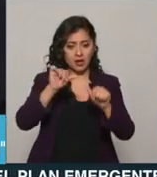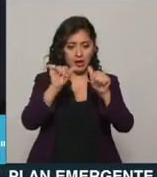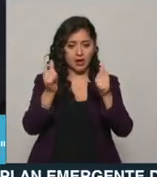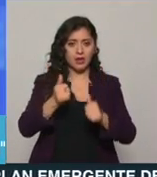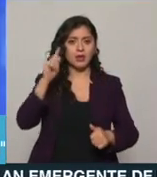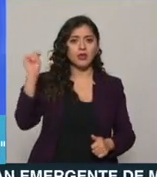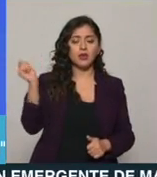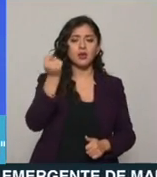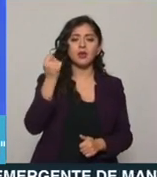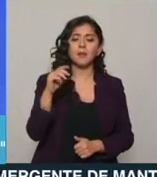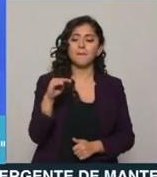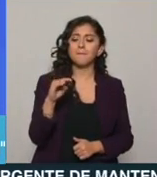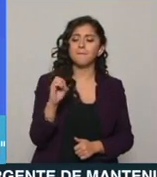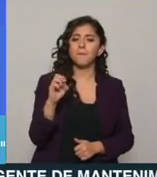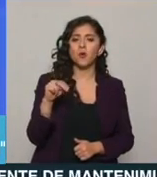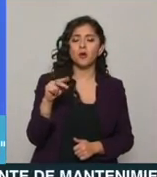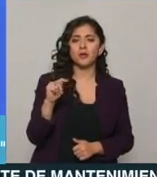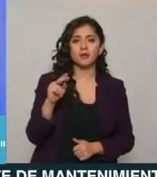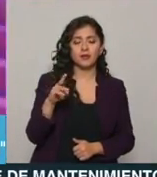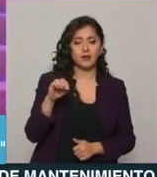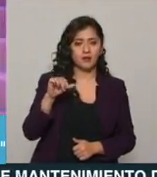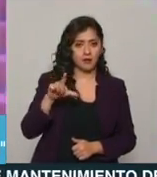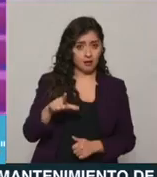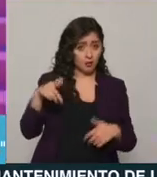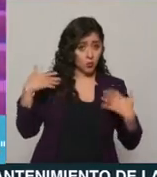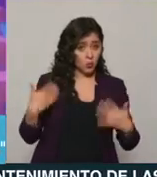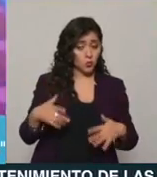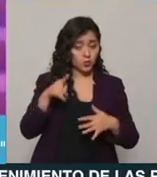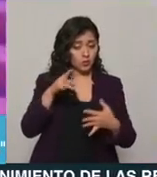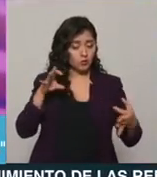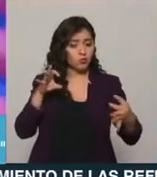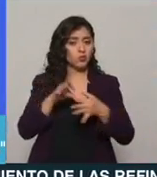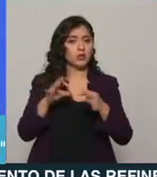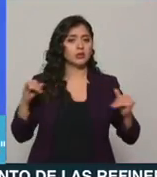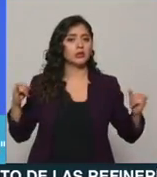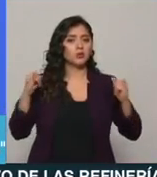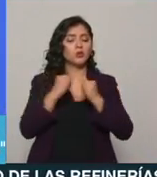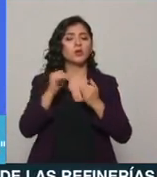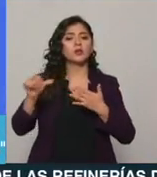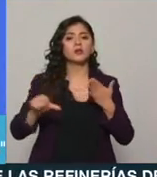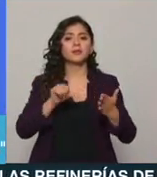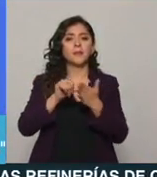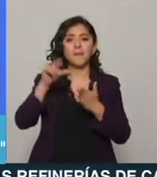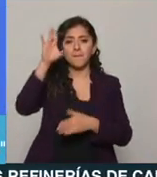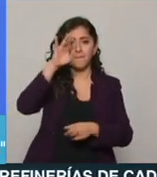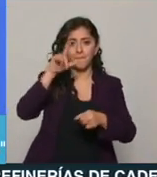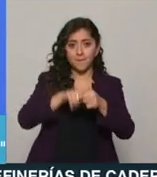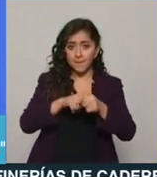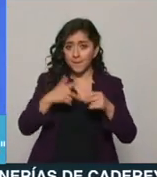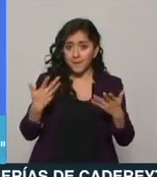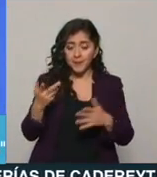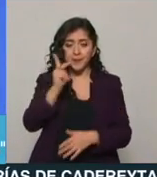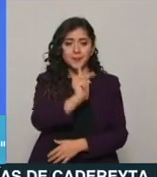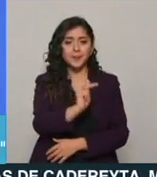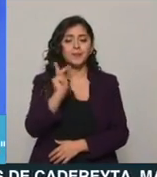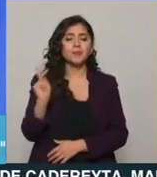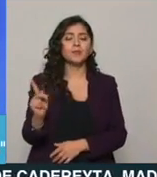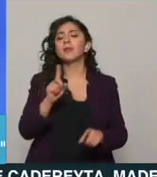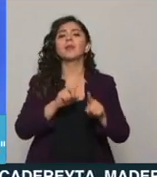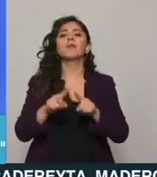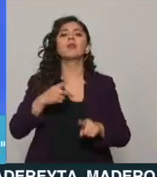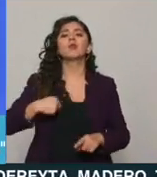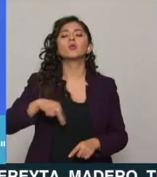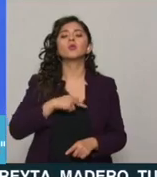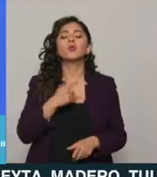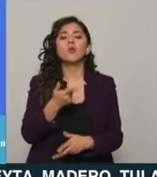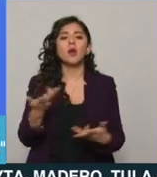en Montreal, que es como una institución hermana al Centro de Cultura Digital, es decir, es similar a lo que hacemos